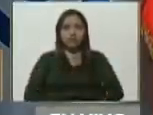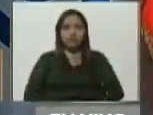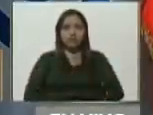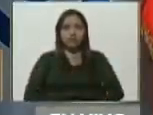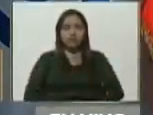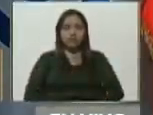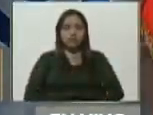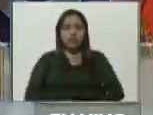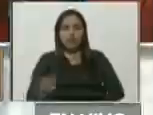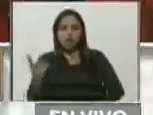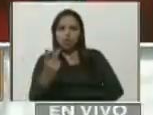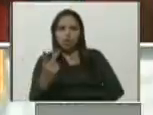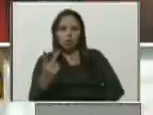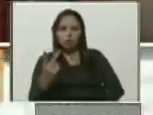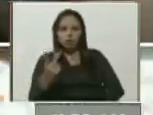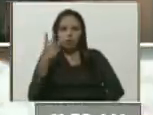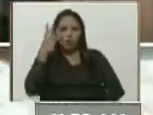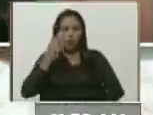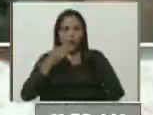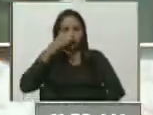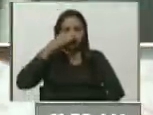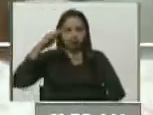estos dos menores de edad